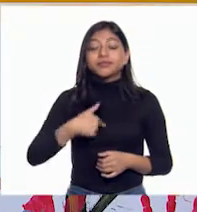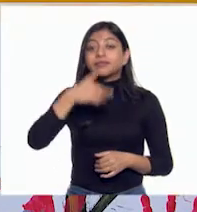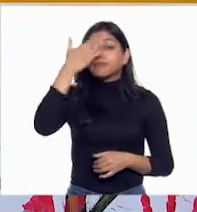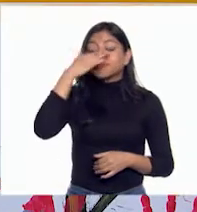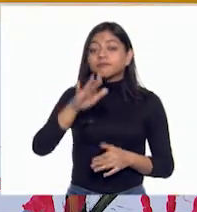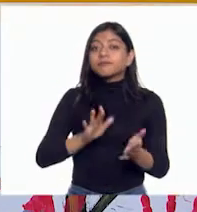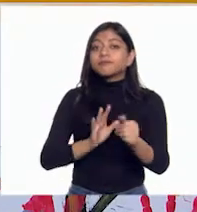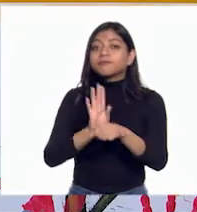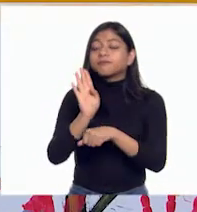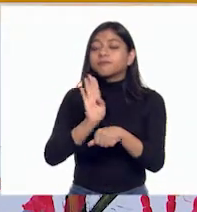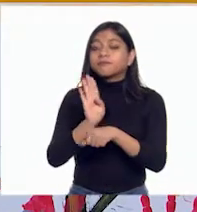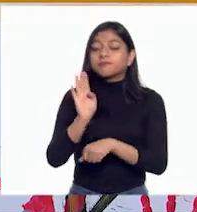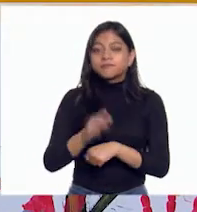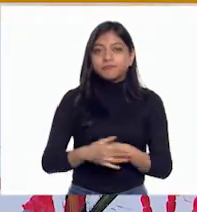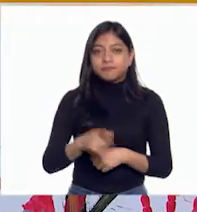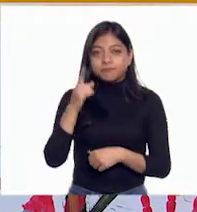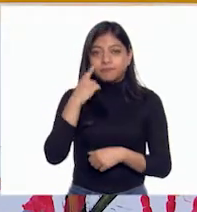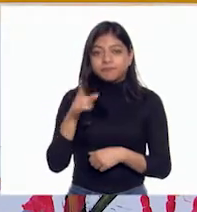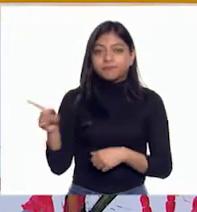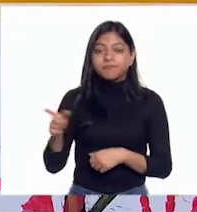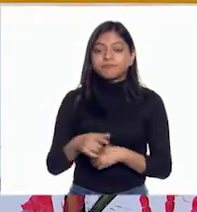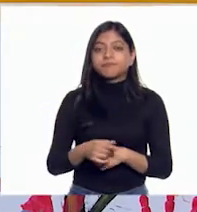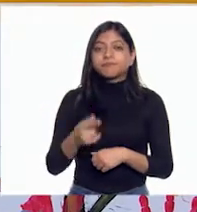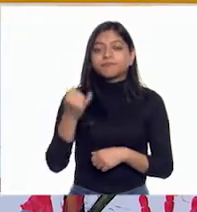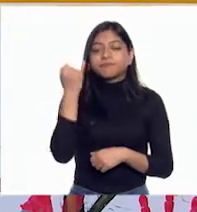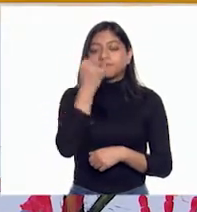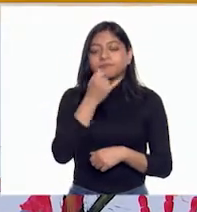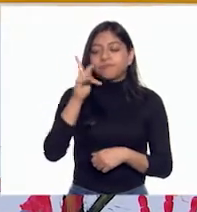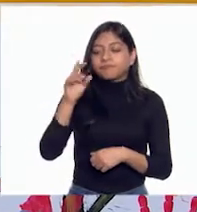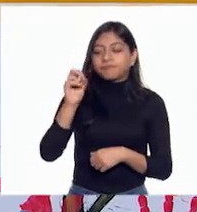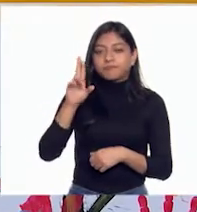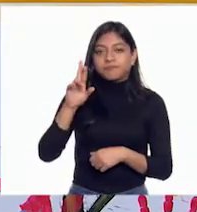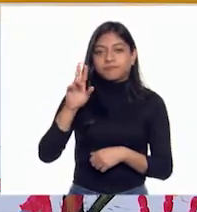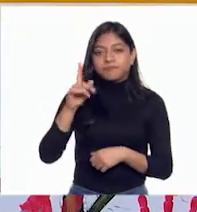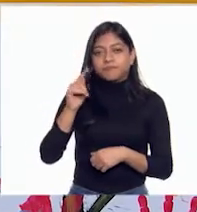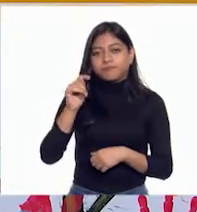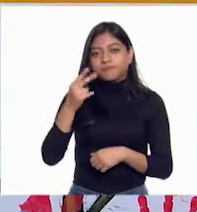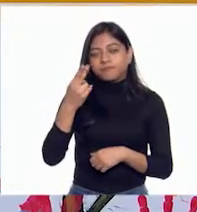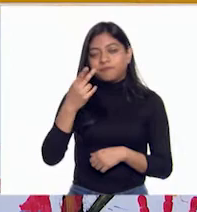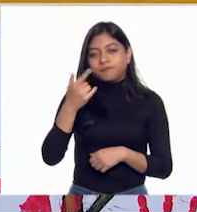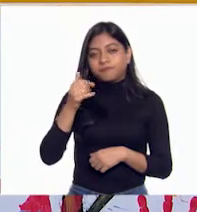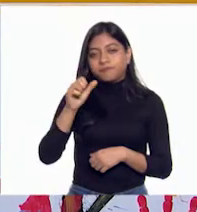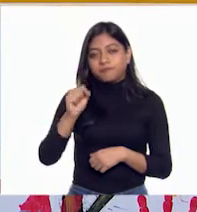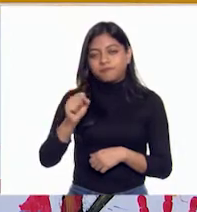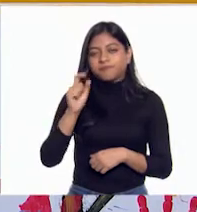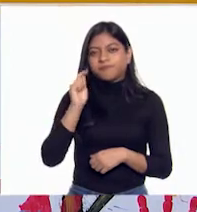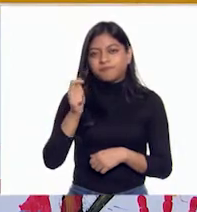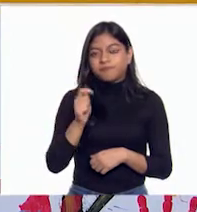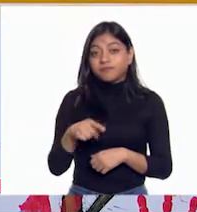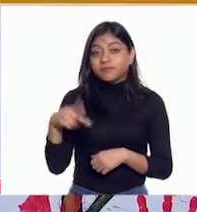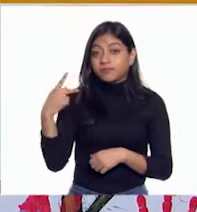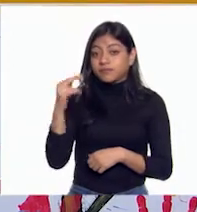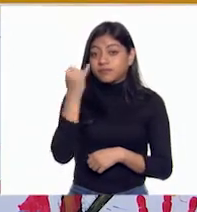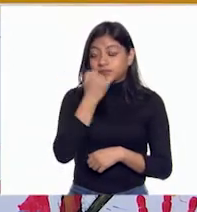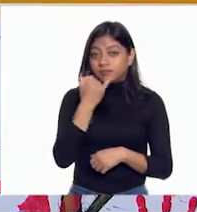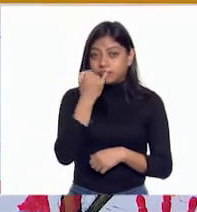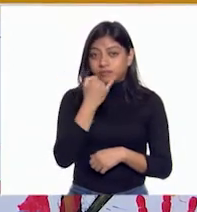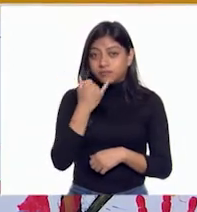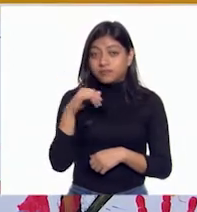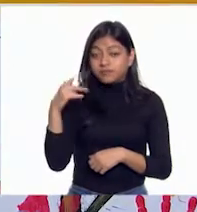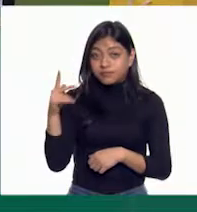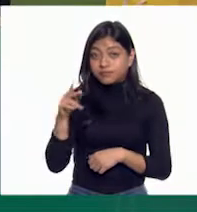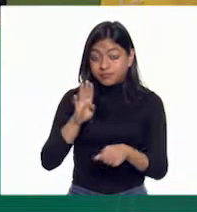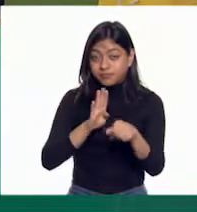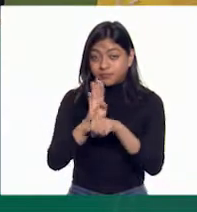Brasil. ¿Sí? Ahí hablan portugués. Sí. O sea que nos van a hablar en portugués. ¡Ay! ¿Vamos a